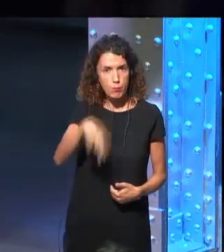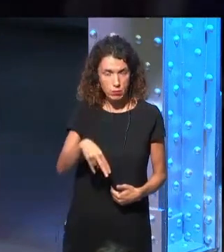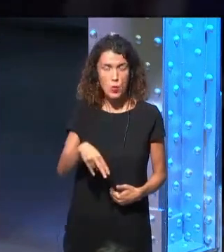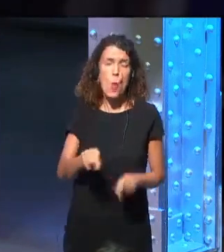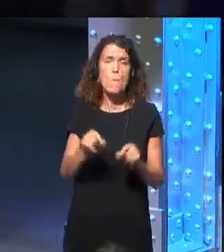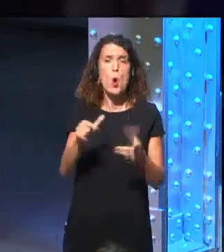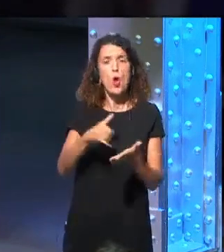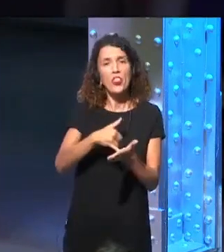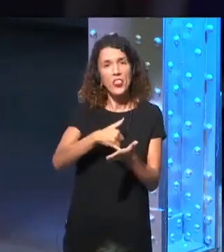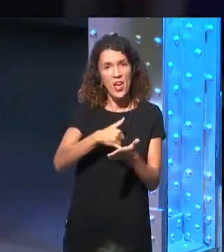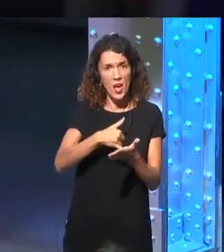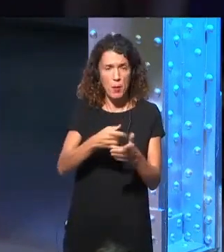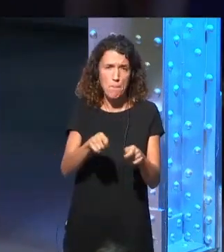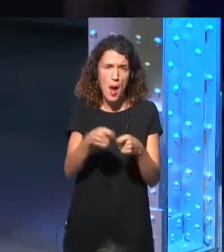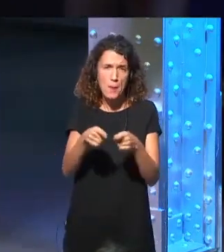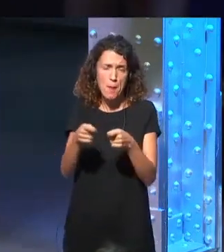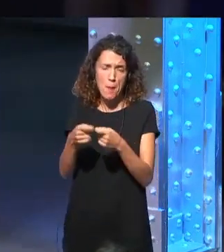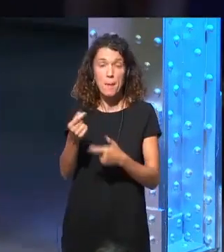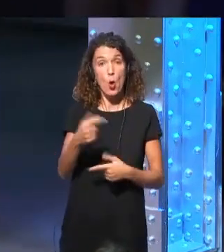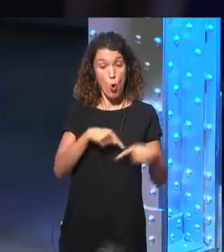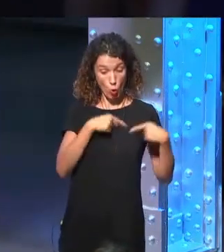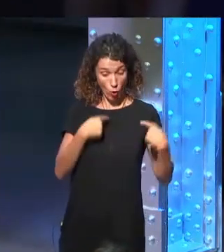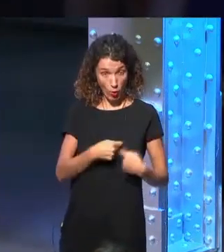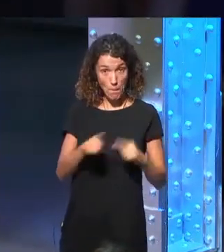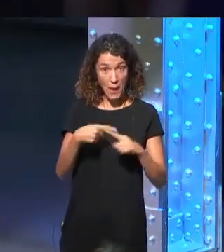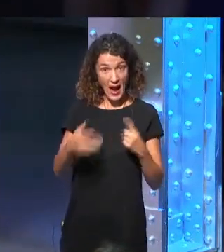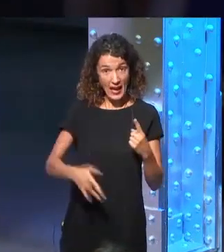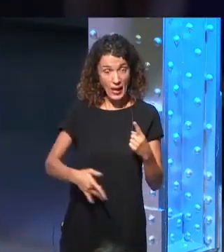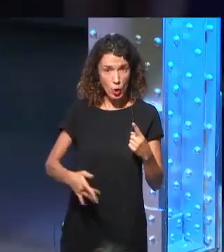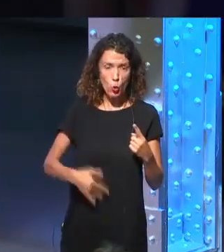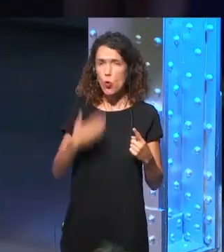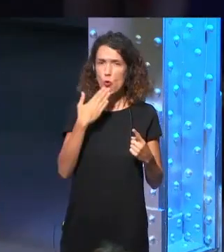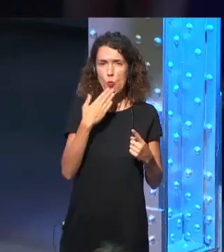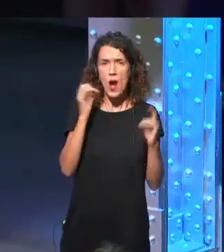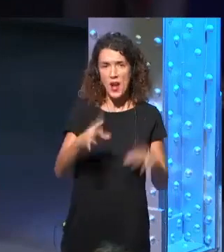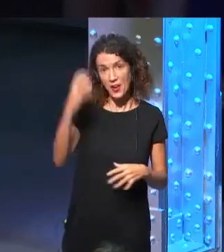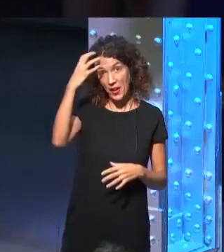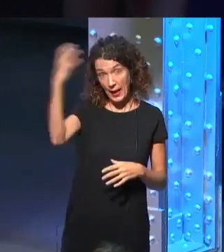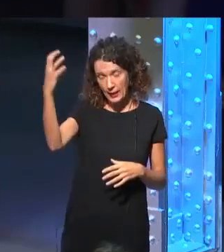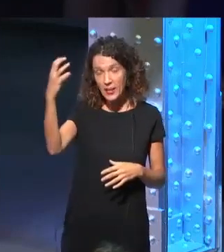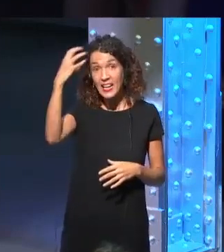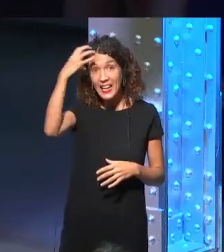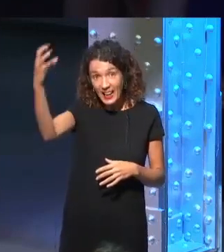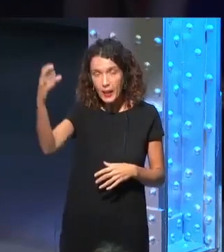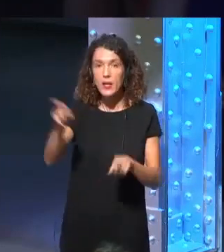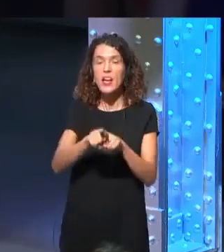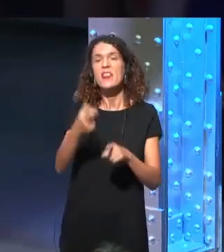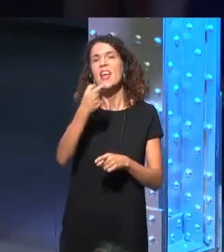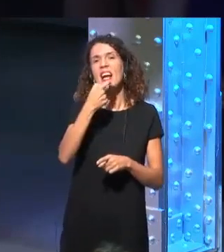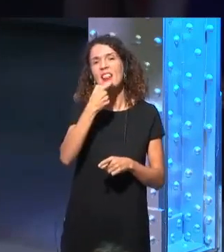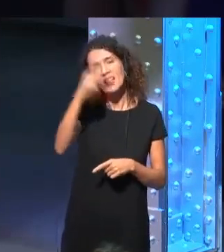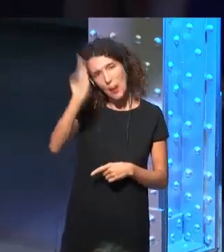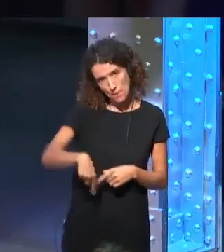débil y frágil, pero tengo el corazón y el estómago de un rey. Y un rey de Inglaterra también.